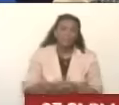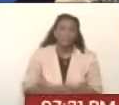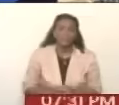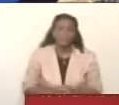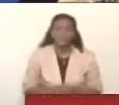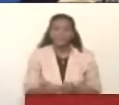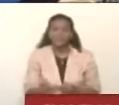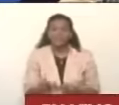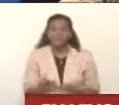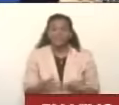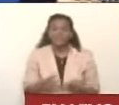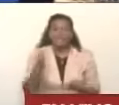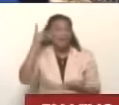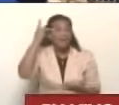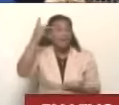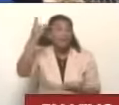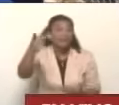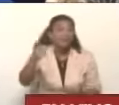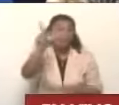De Confucio.